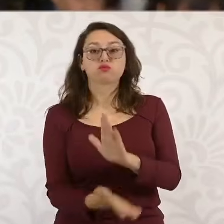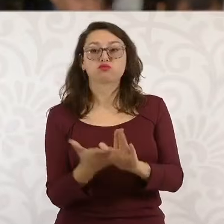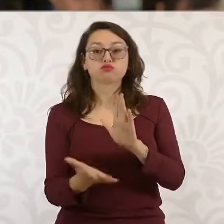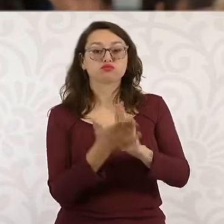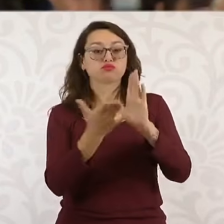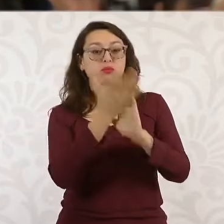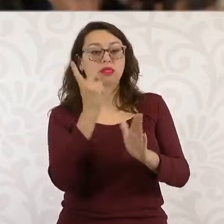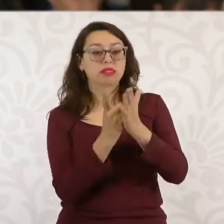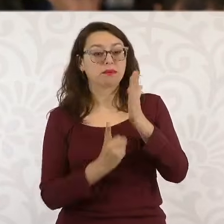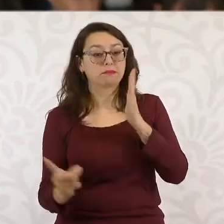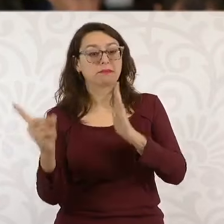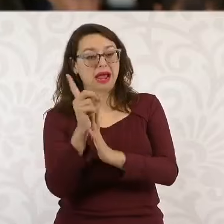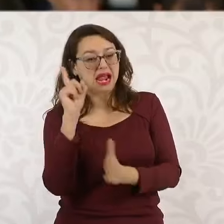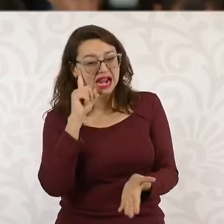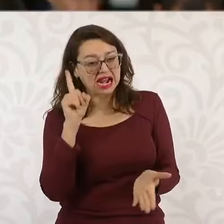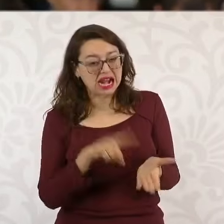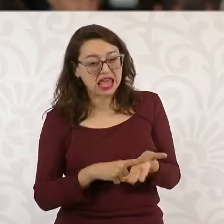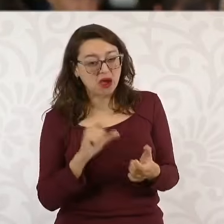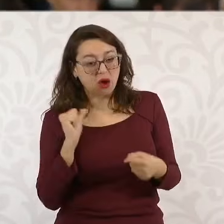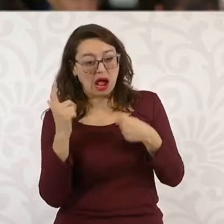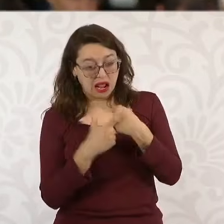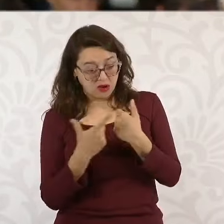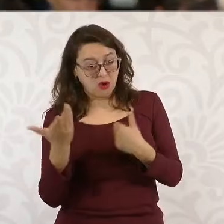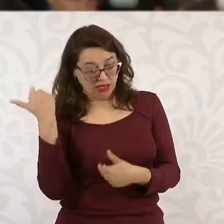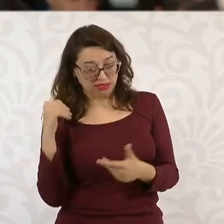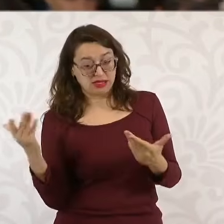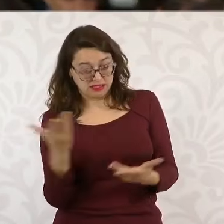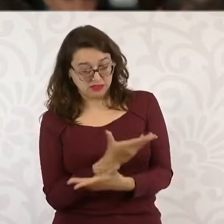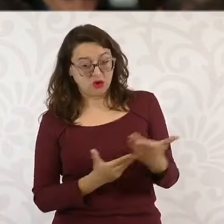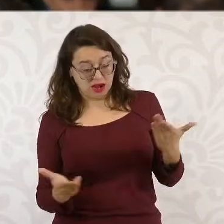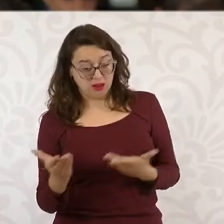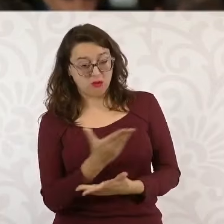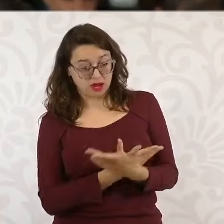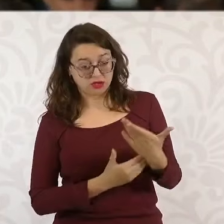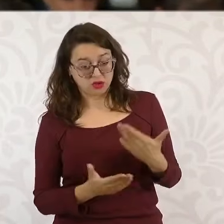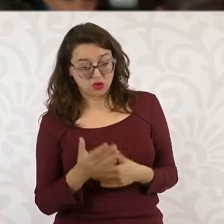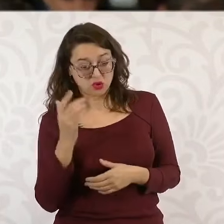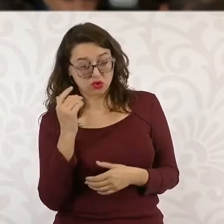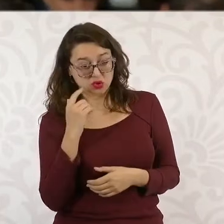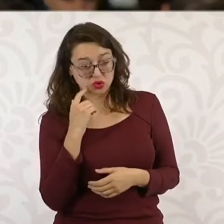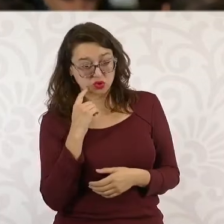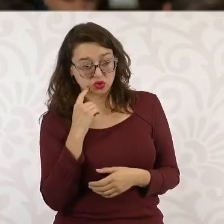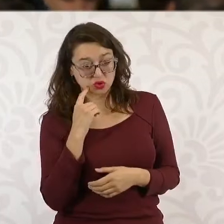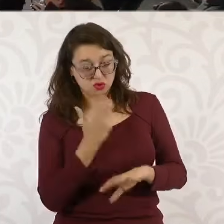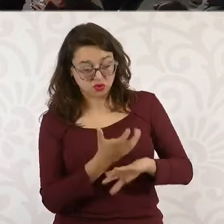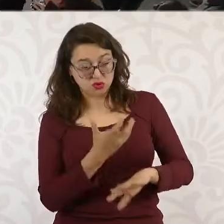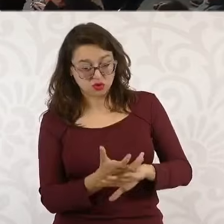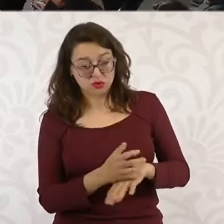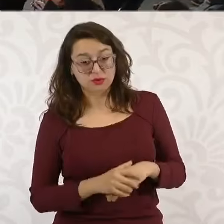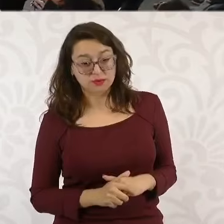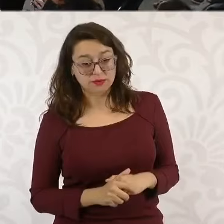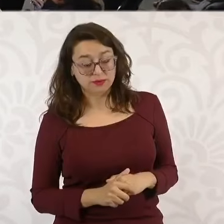compartidos. Y creo que sí hubo una colaboración, ¿no?, con Estados Unidos para este caso.